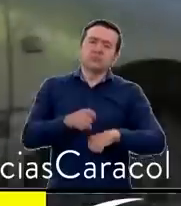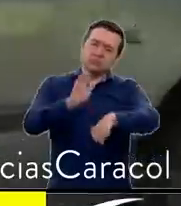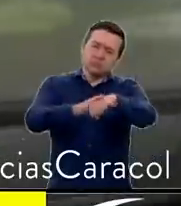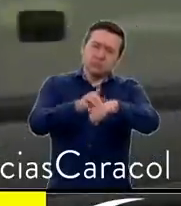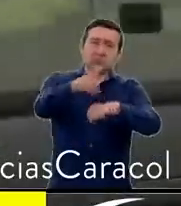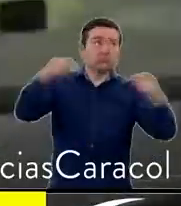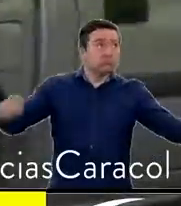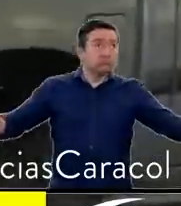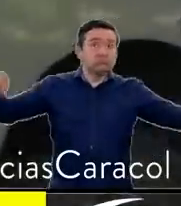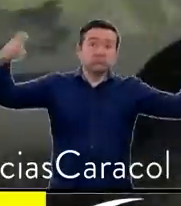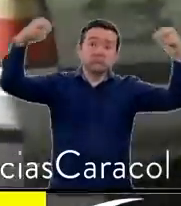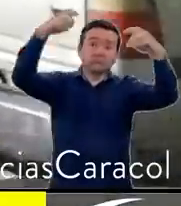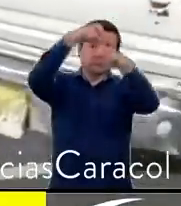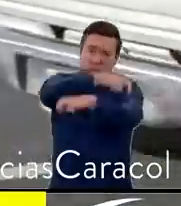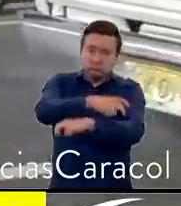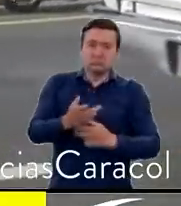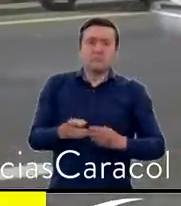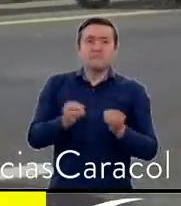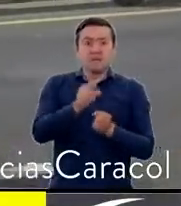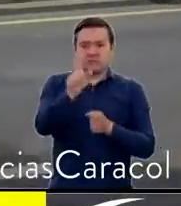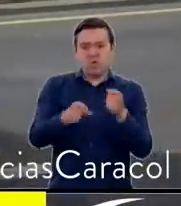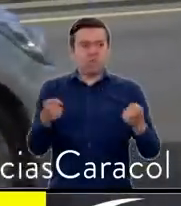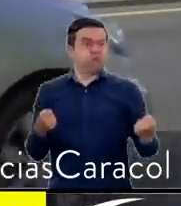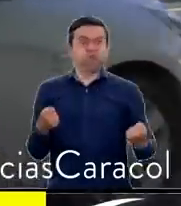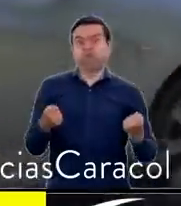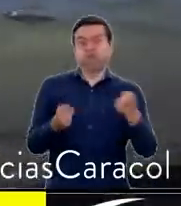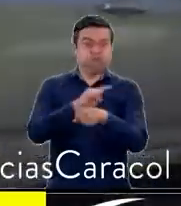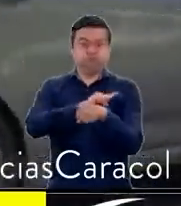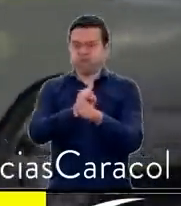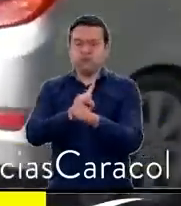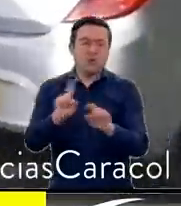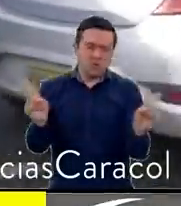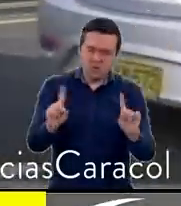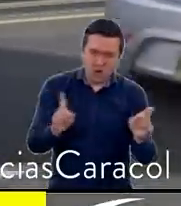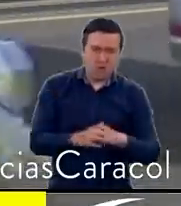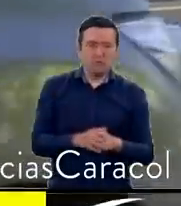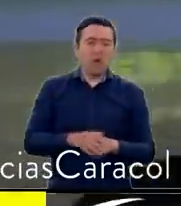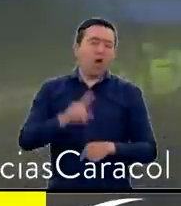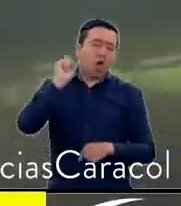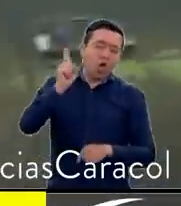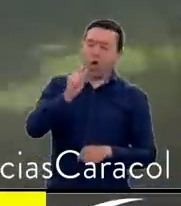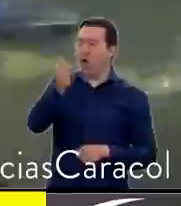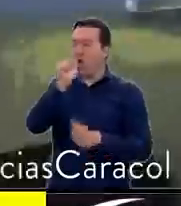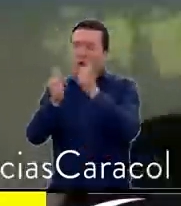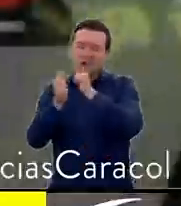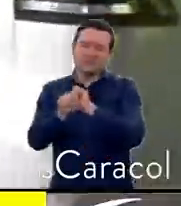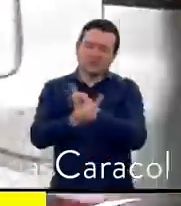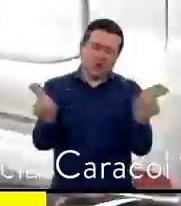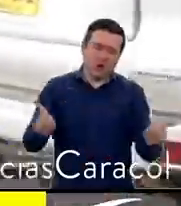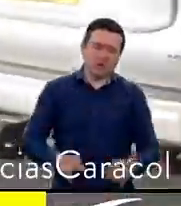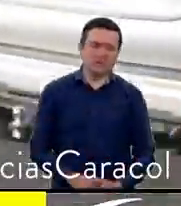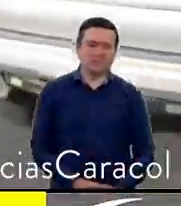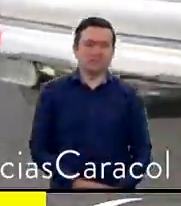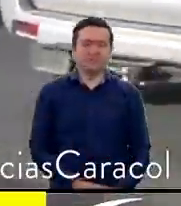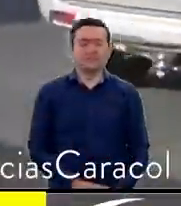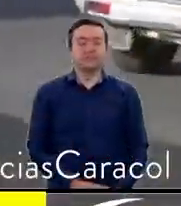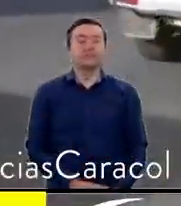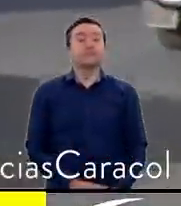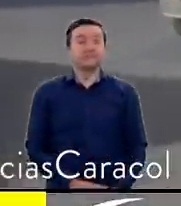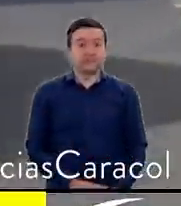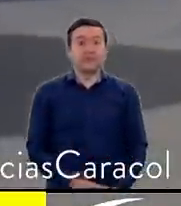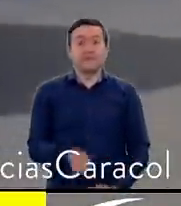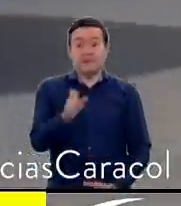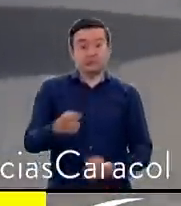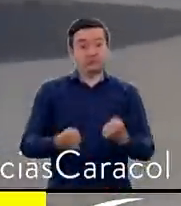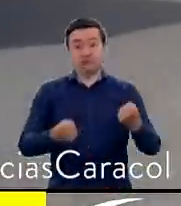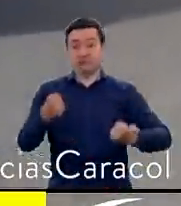puentes peatonales, a no exceder los límites de velocidad y a no mezclar bebidas embriagantes con gasolina. Así es. El conductor vinculado con esto